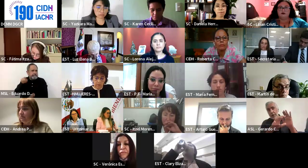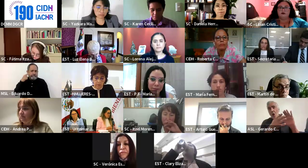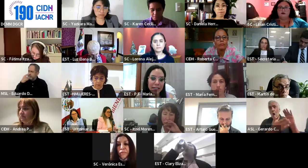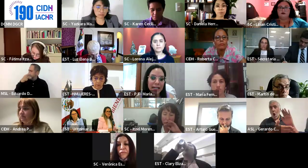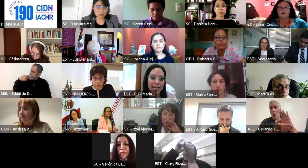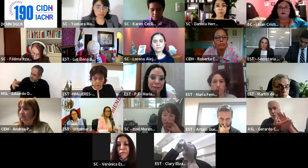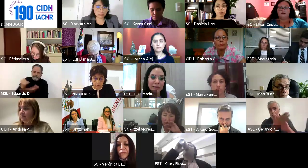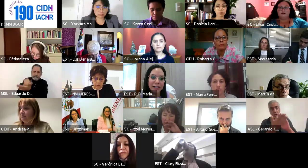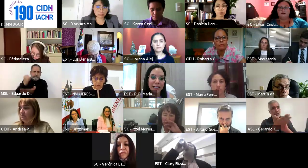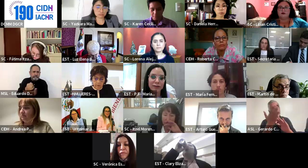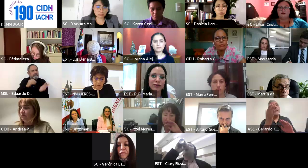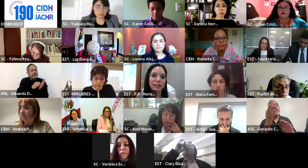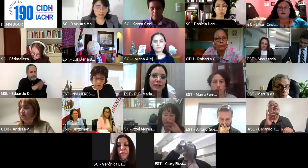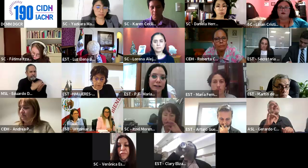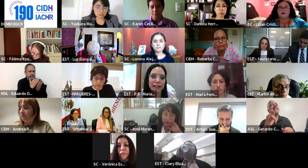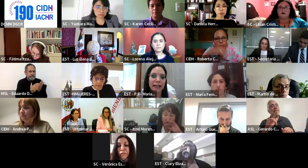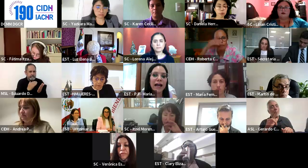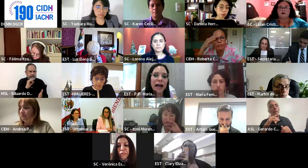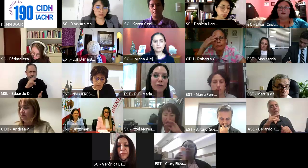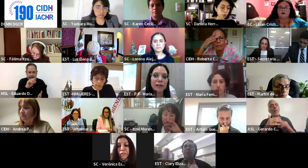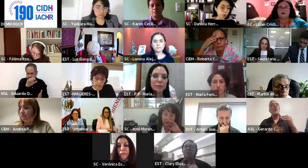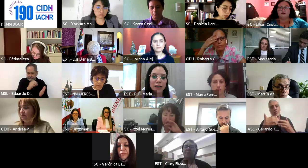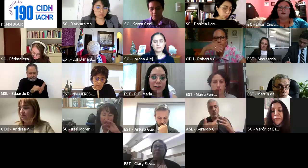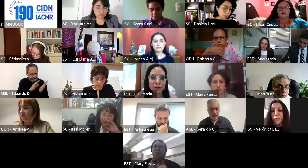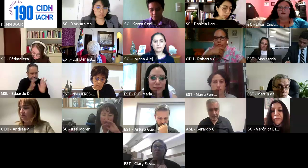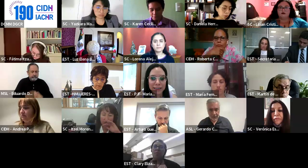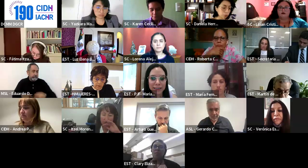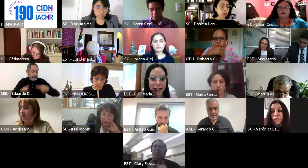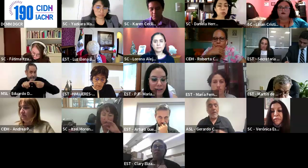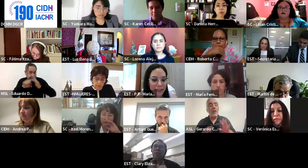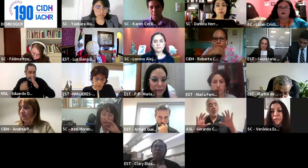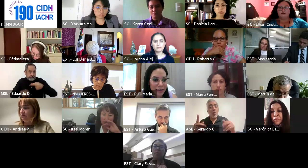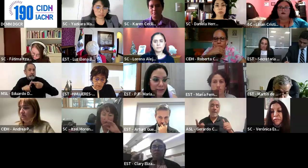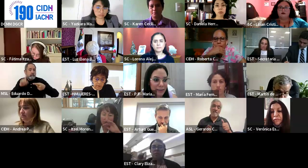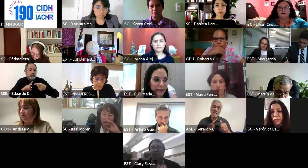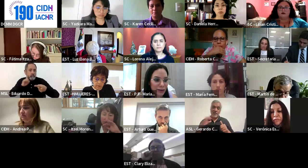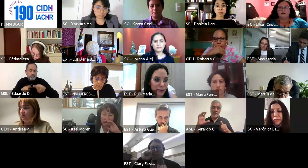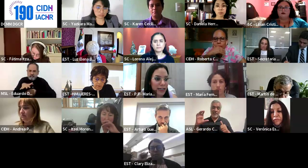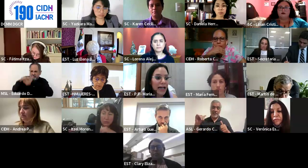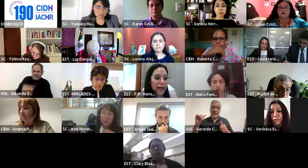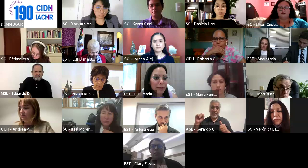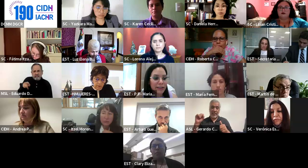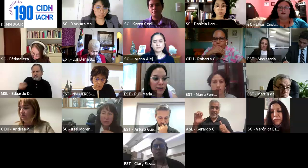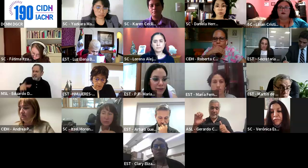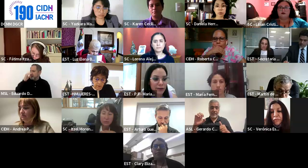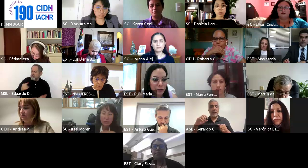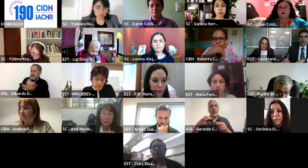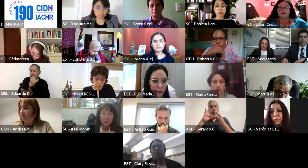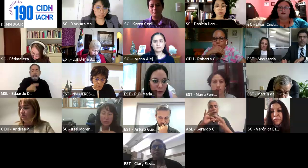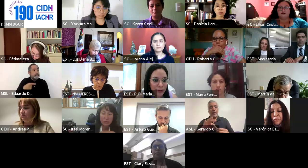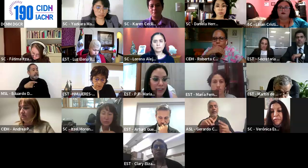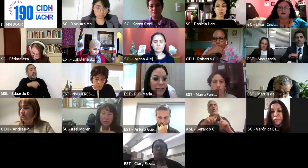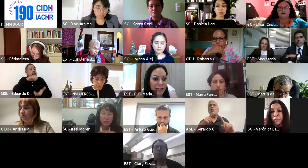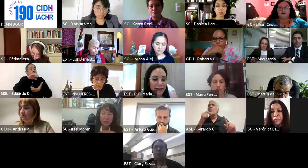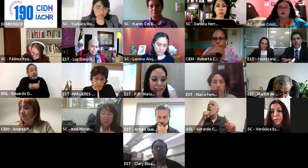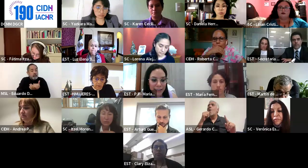Civiles. El primer caso se refiere a una mujer sometida al régimen de interdicción a petición de su